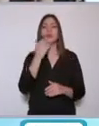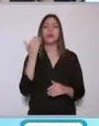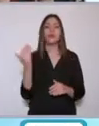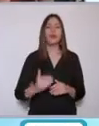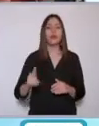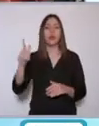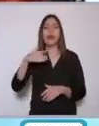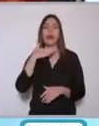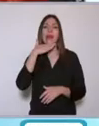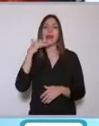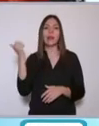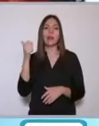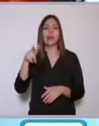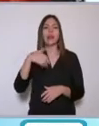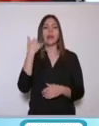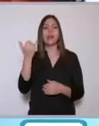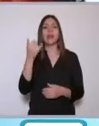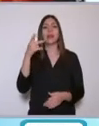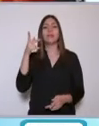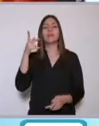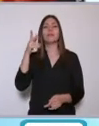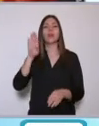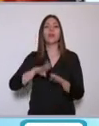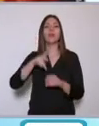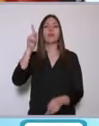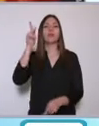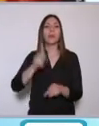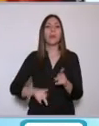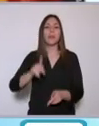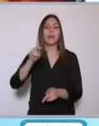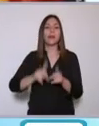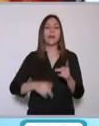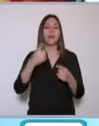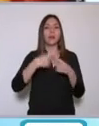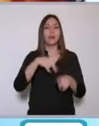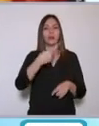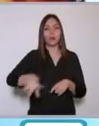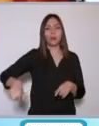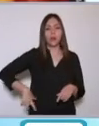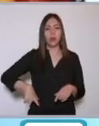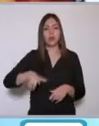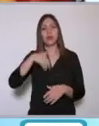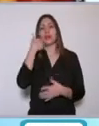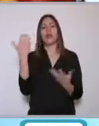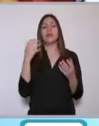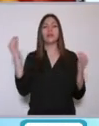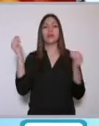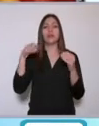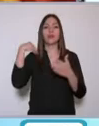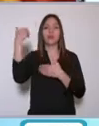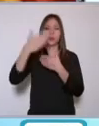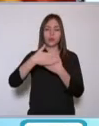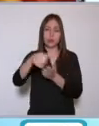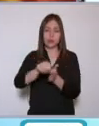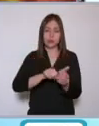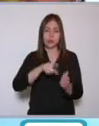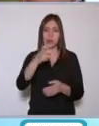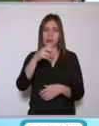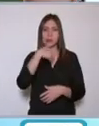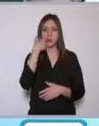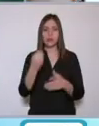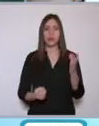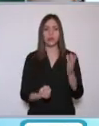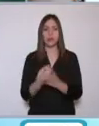sobre todo que estuvieran en pausa varias políticas que tienen que emprenderse durante los próximos meses. Esa es una nueva elección en la